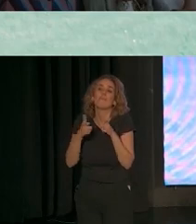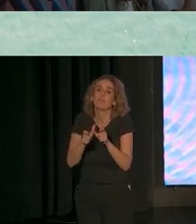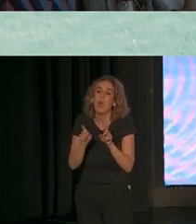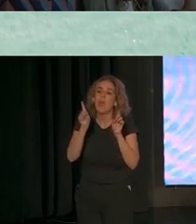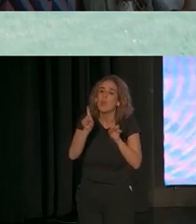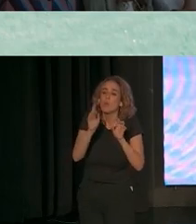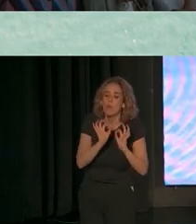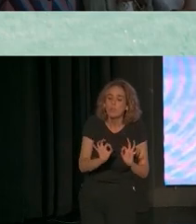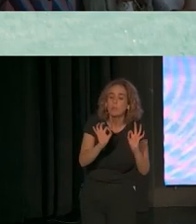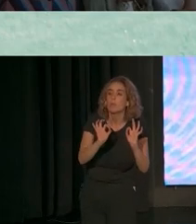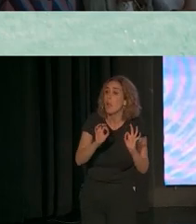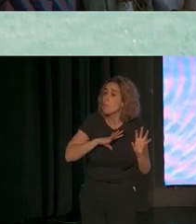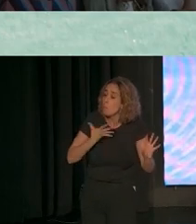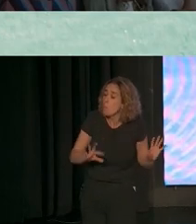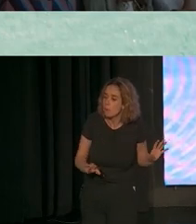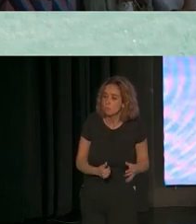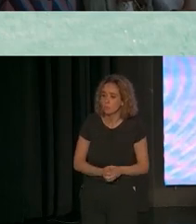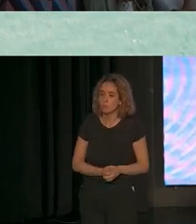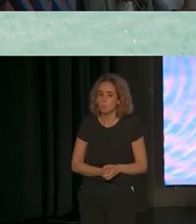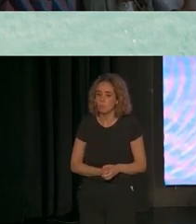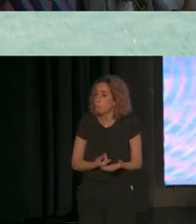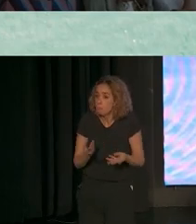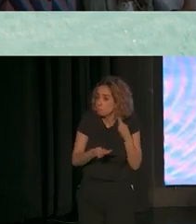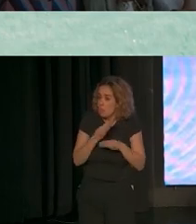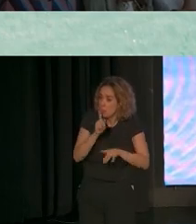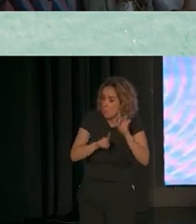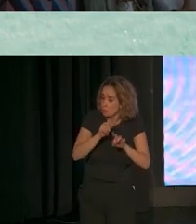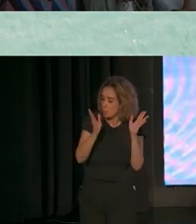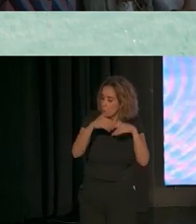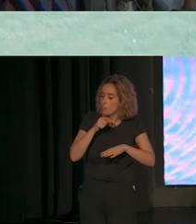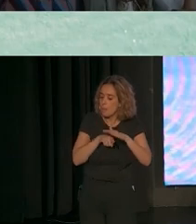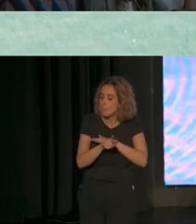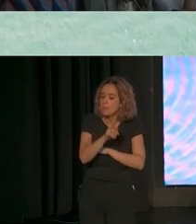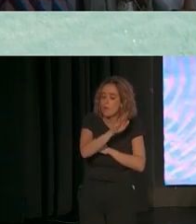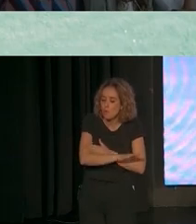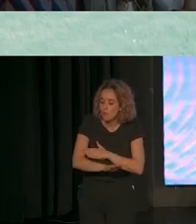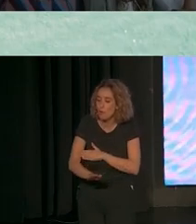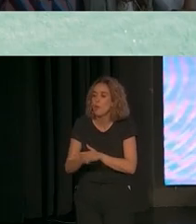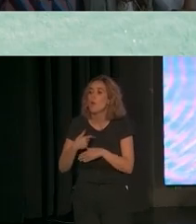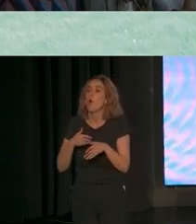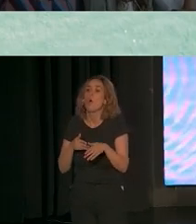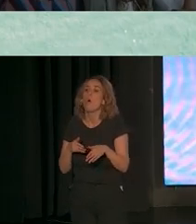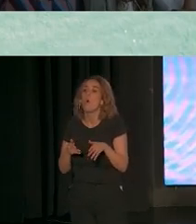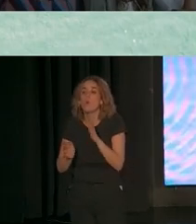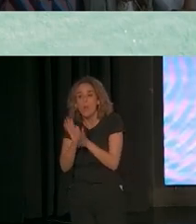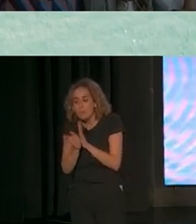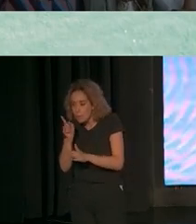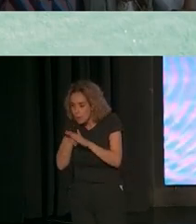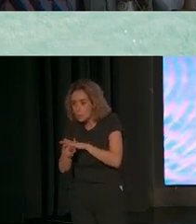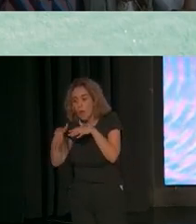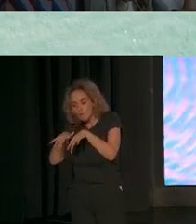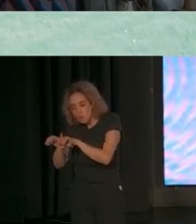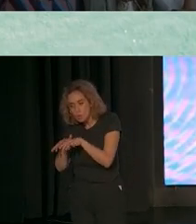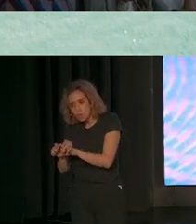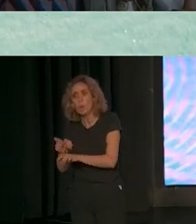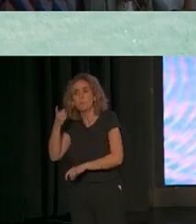educador especial, pues puedes hacerlo en el desarrollo infantil, puedes ser un terapeuta del desarrollo. Si quieres ser